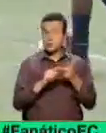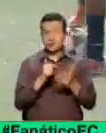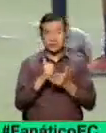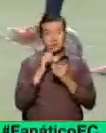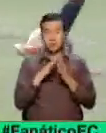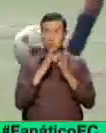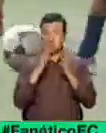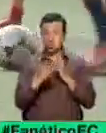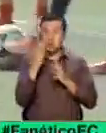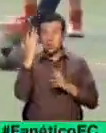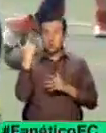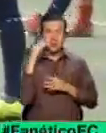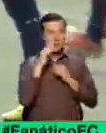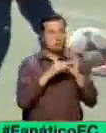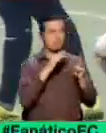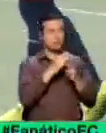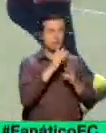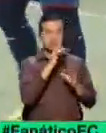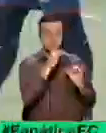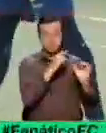no solamente se va a jugar